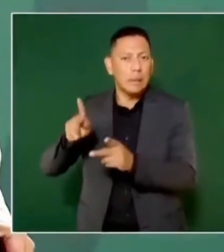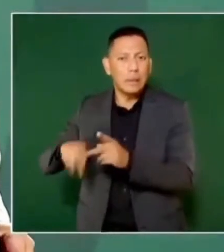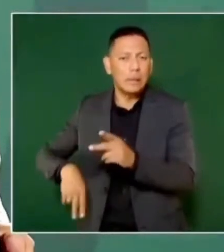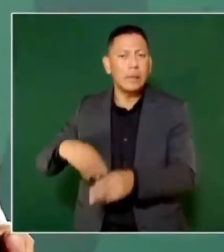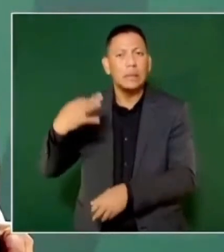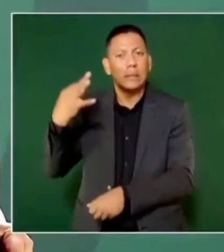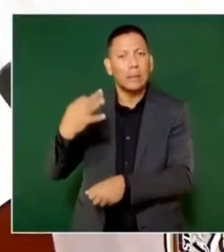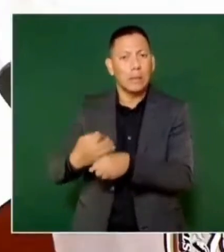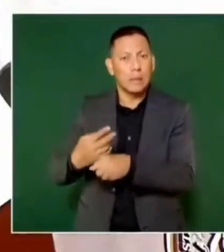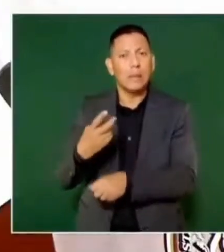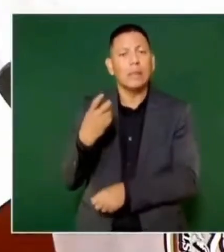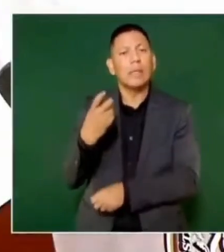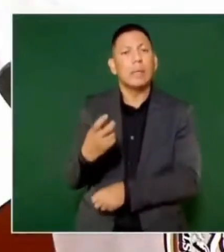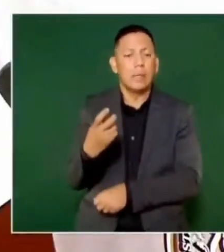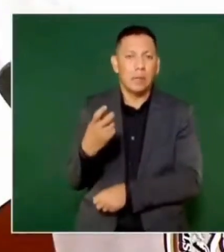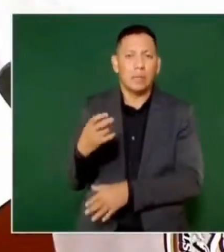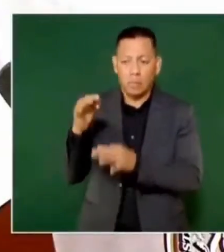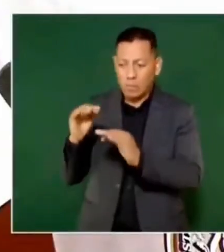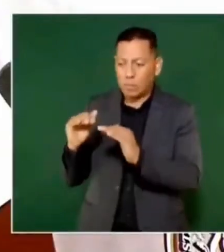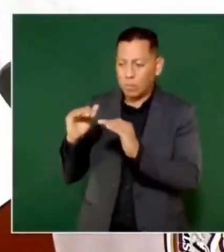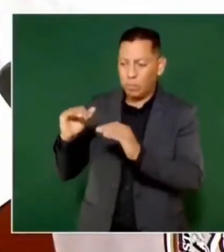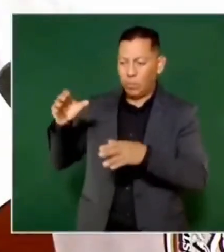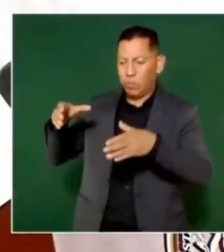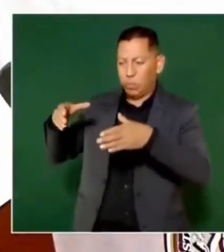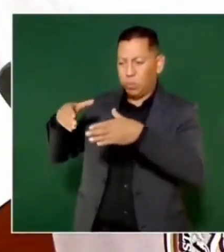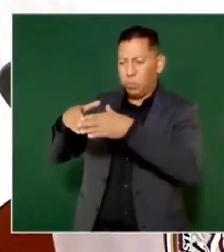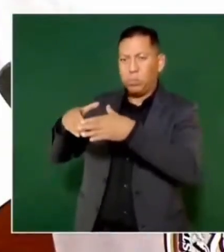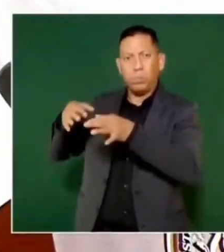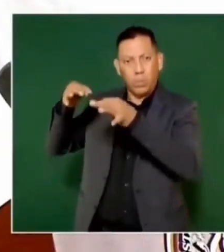A eso se llama mayoría calificada.